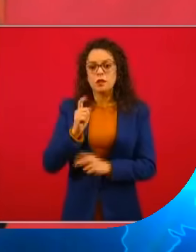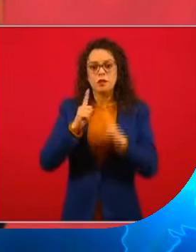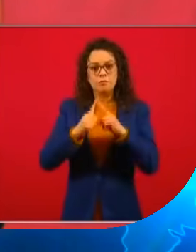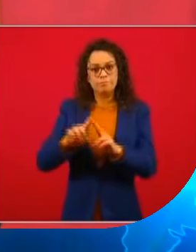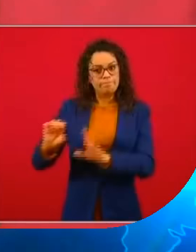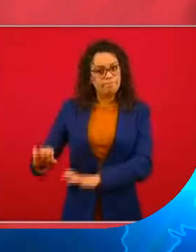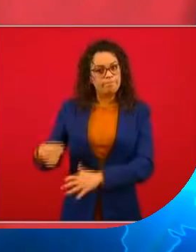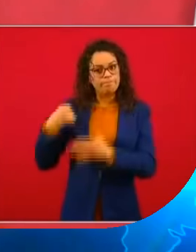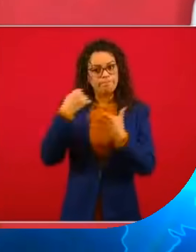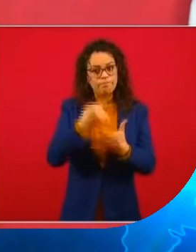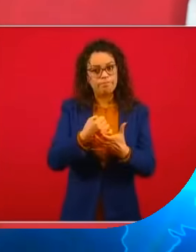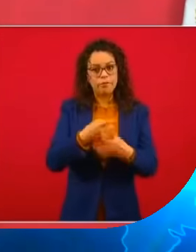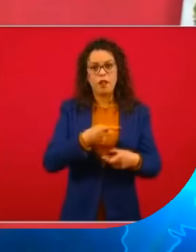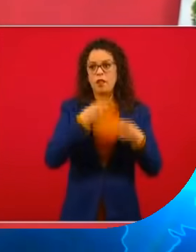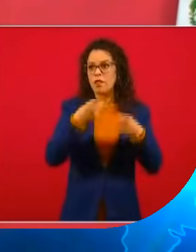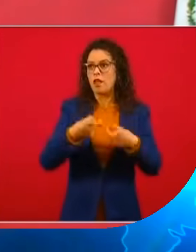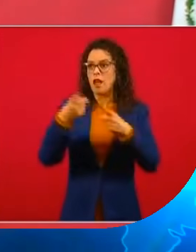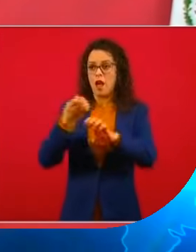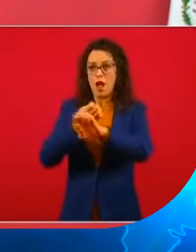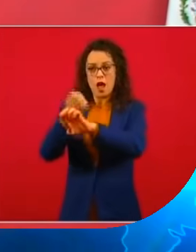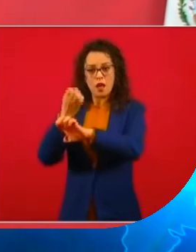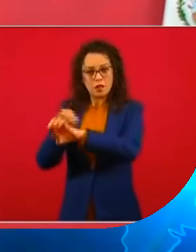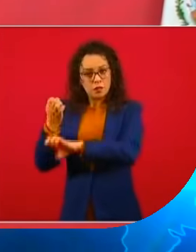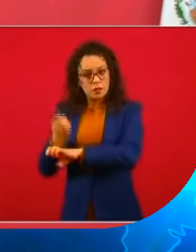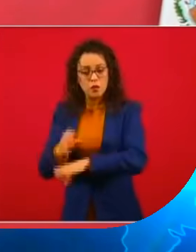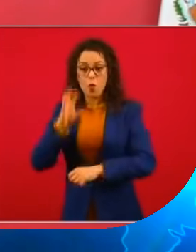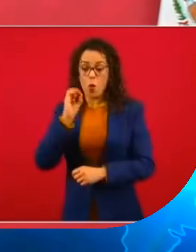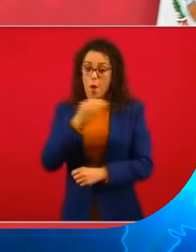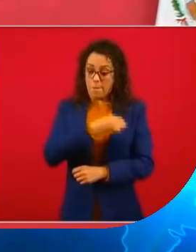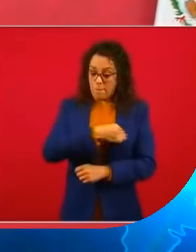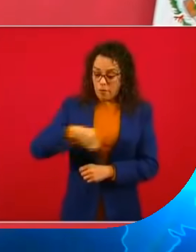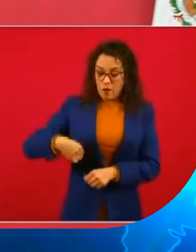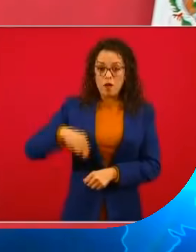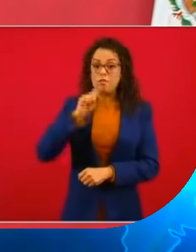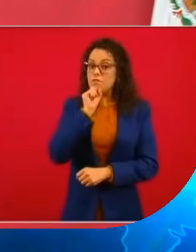estatales, de los presupuestos municipales.